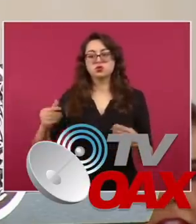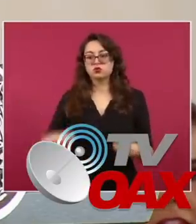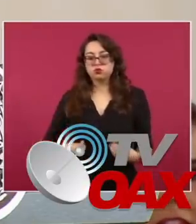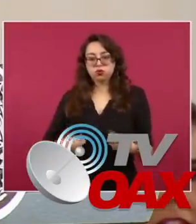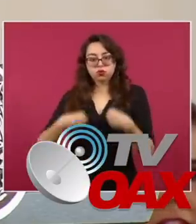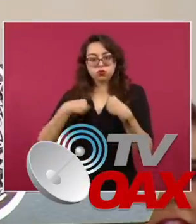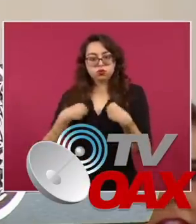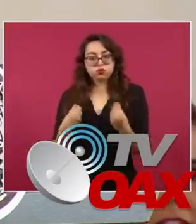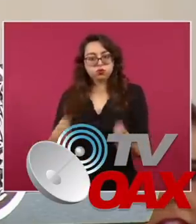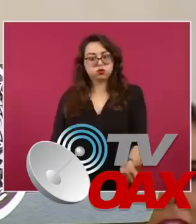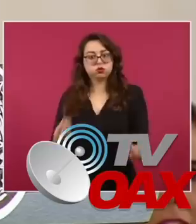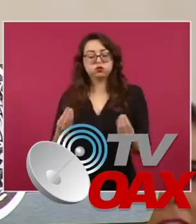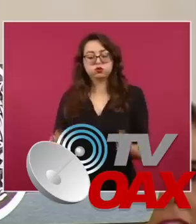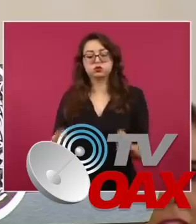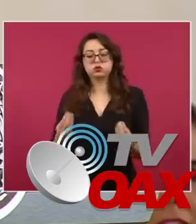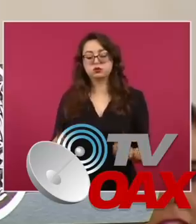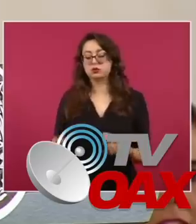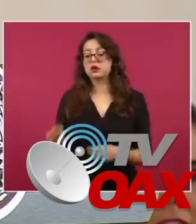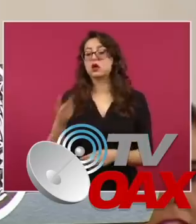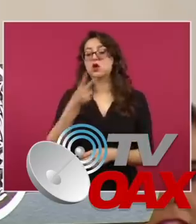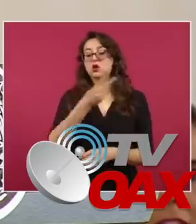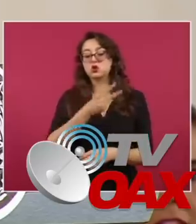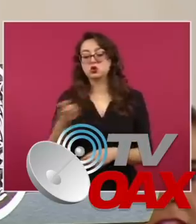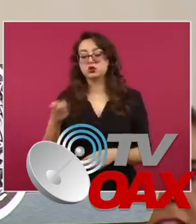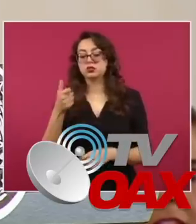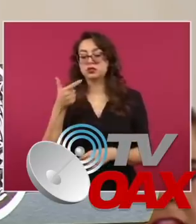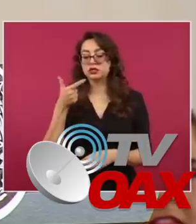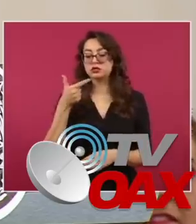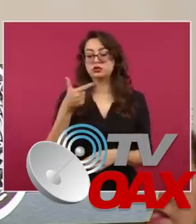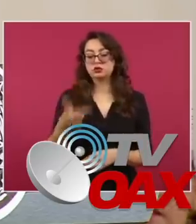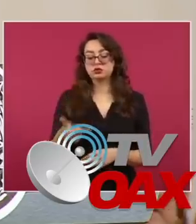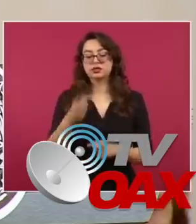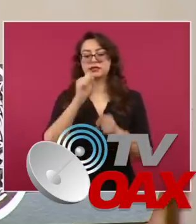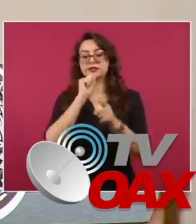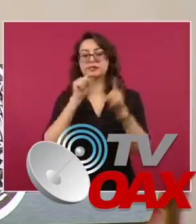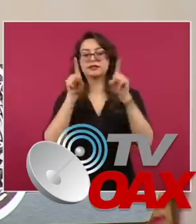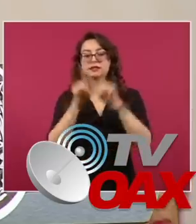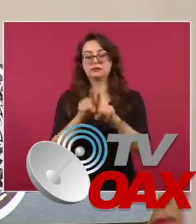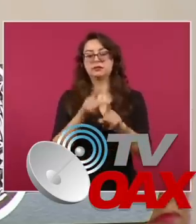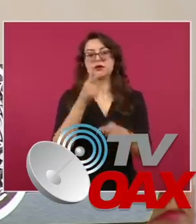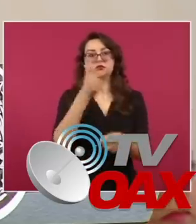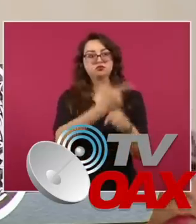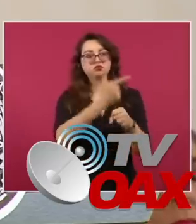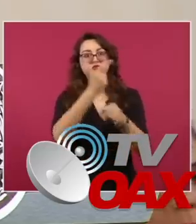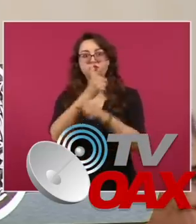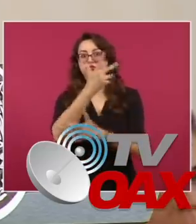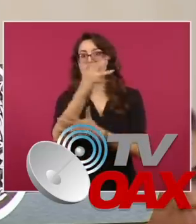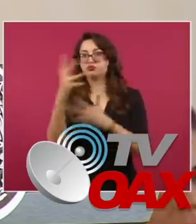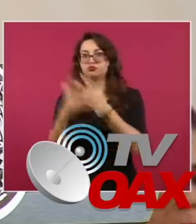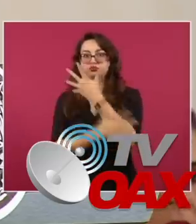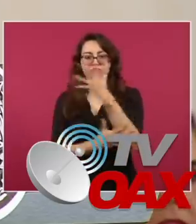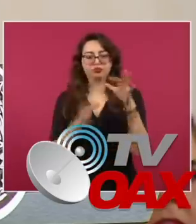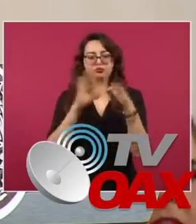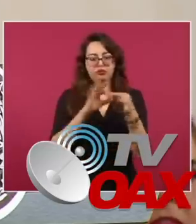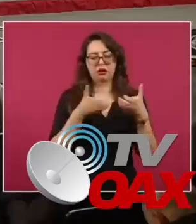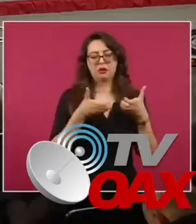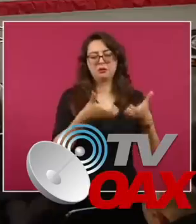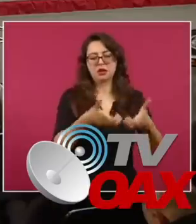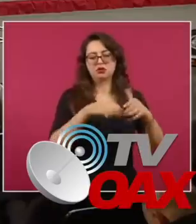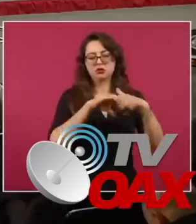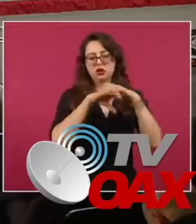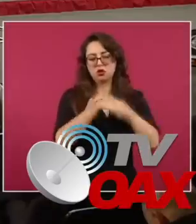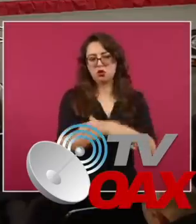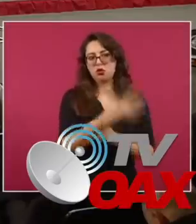maya. Hemos recuperado 207 rasgos naturales asociados al paisaje. Hemos registrado